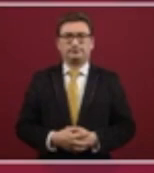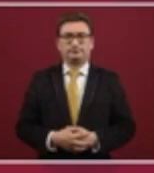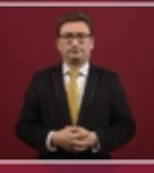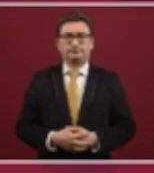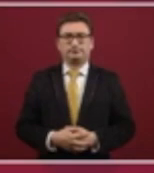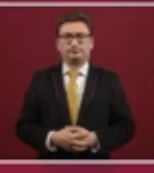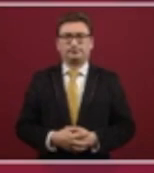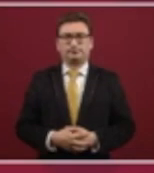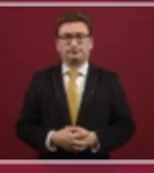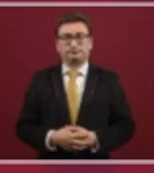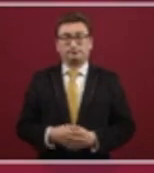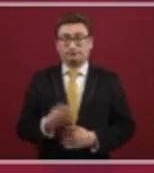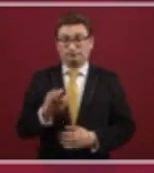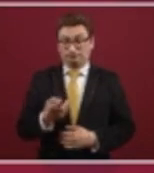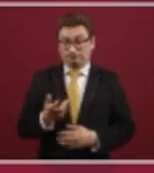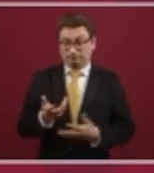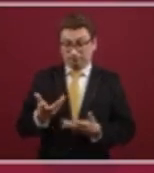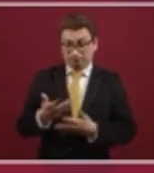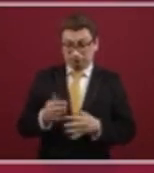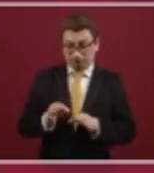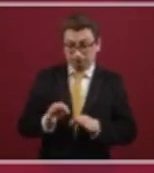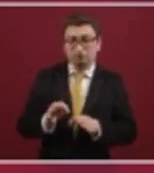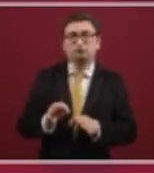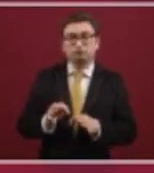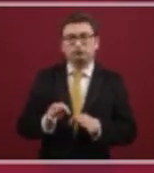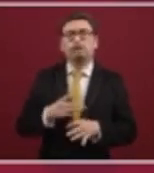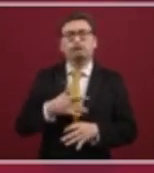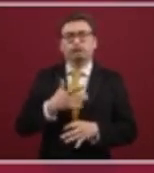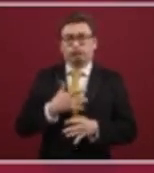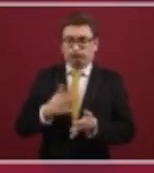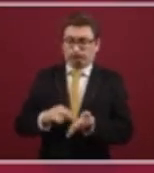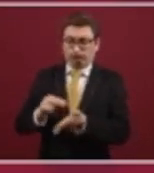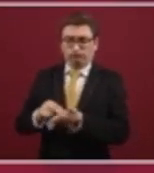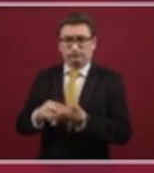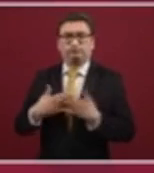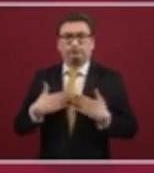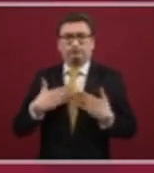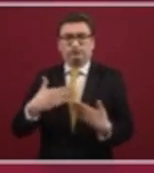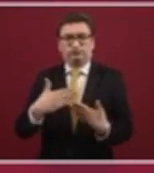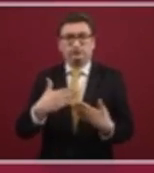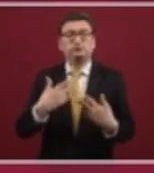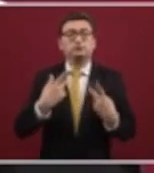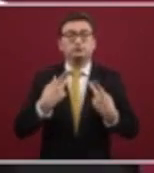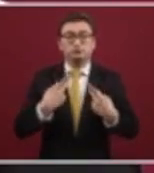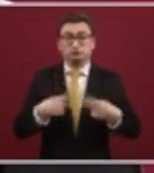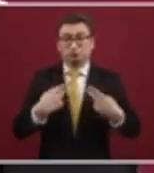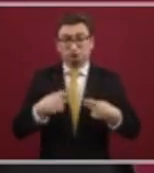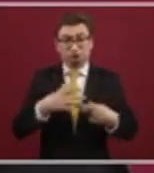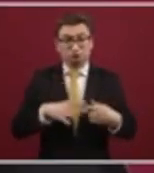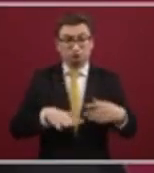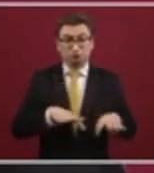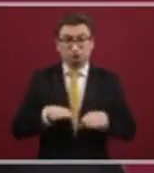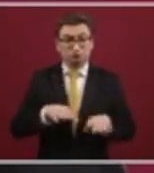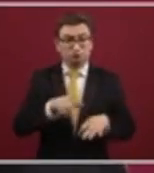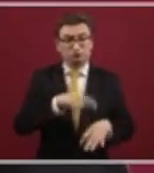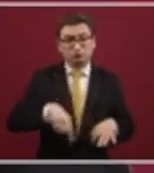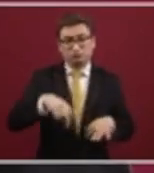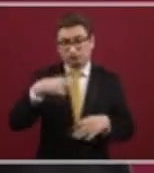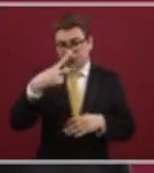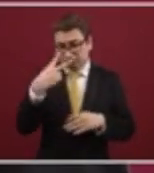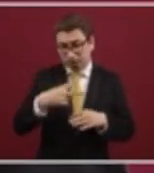transmite confianza a inversionistas nacionales y extranjeros y es bueno